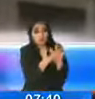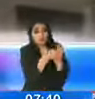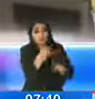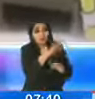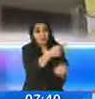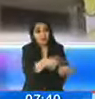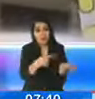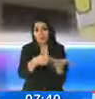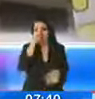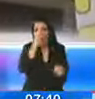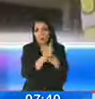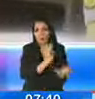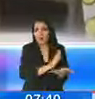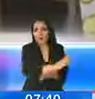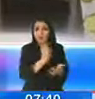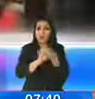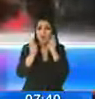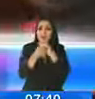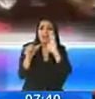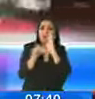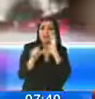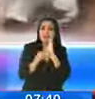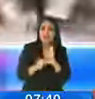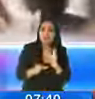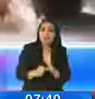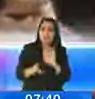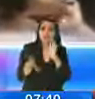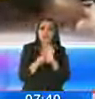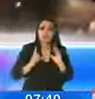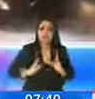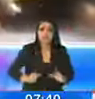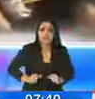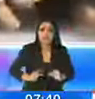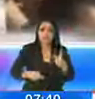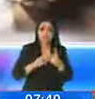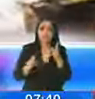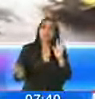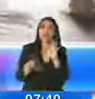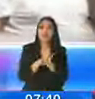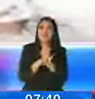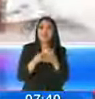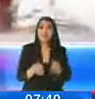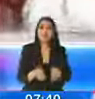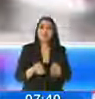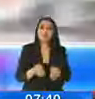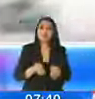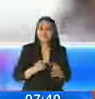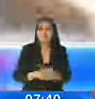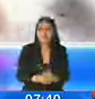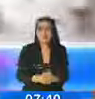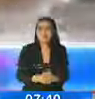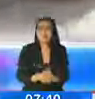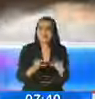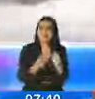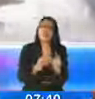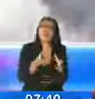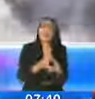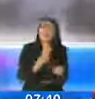Asamblea Nacional para cambiar algunos artículos del Código de la Salud, como también de la Ley Orgánica de Educación. Eran creyentes y miembros de